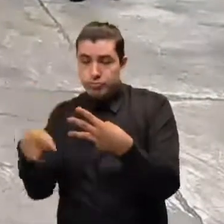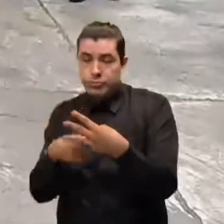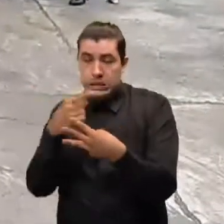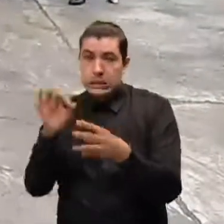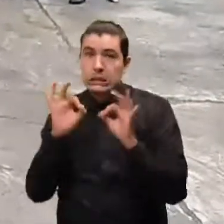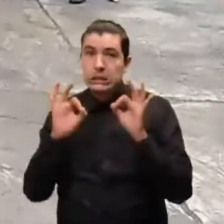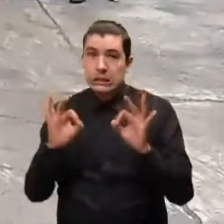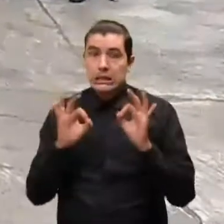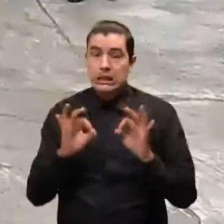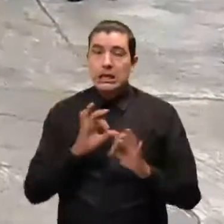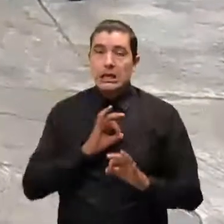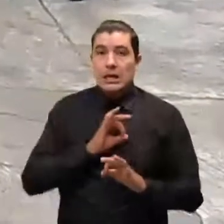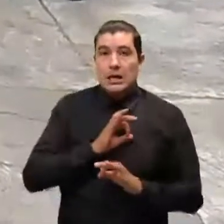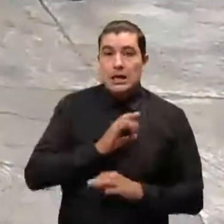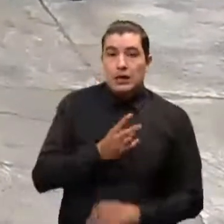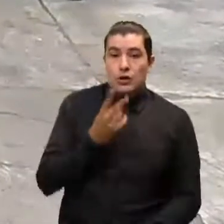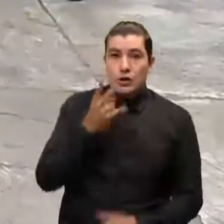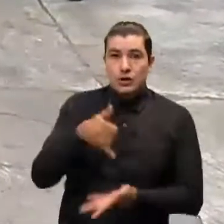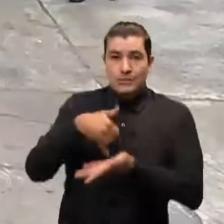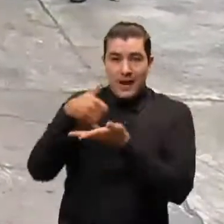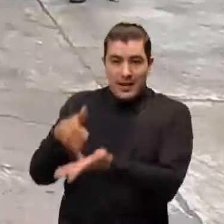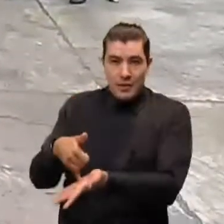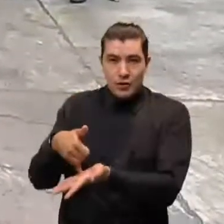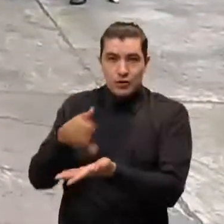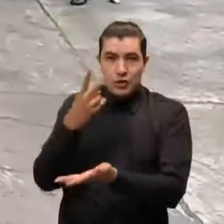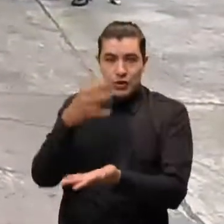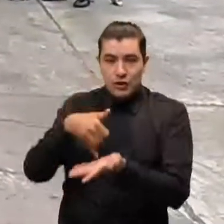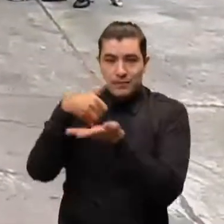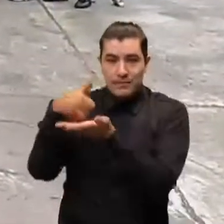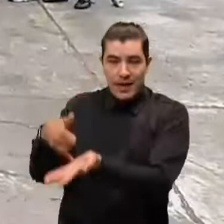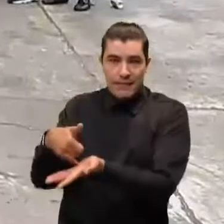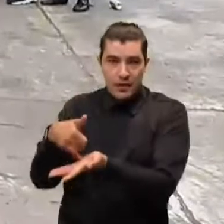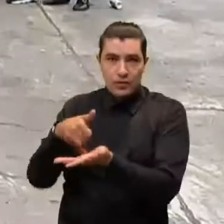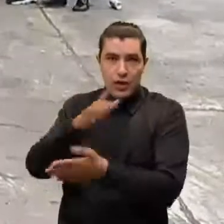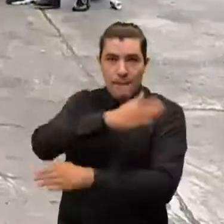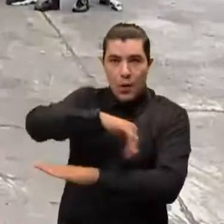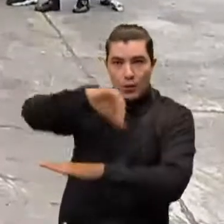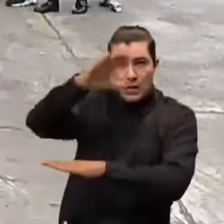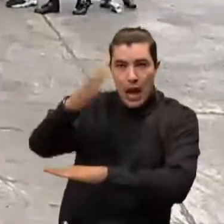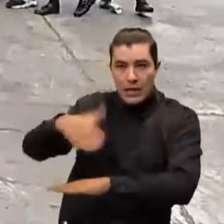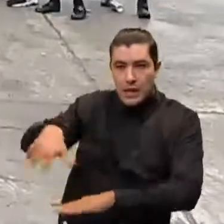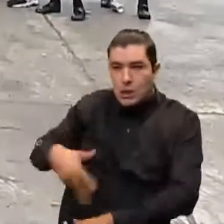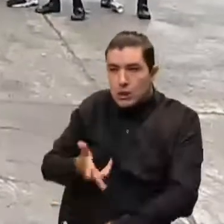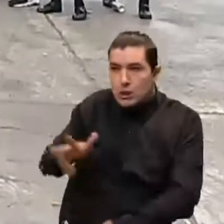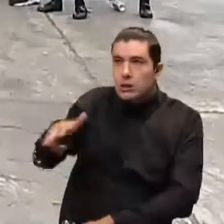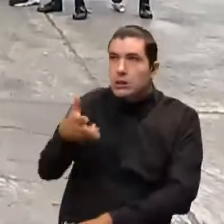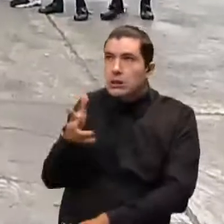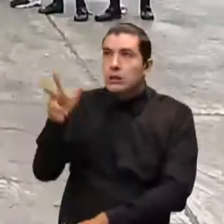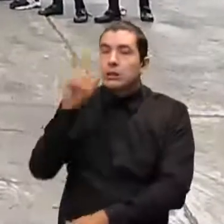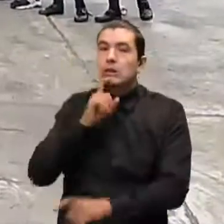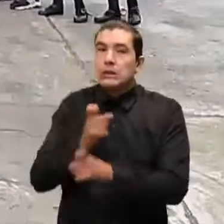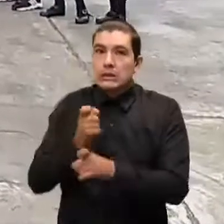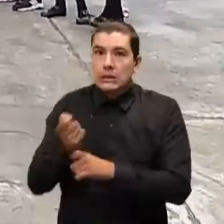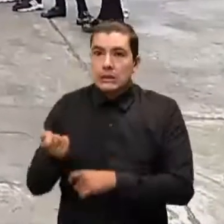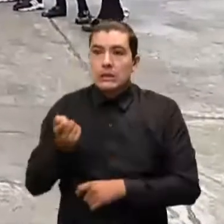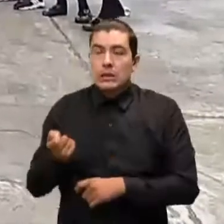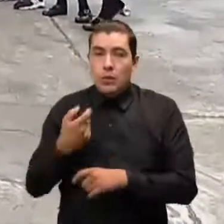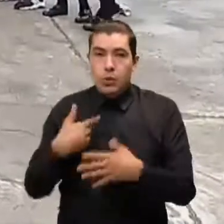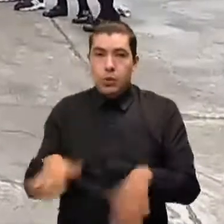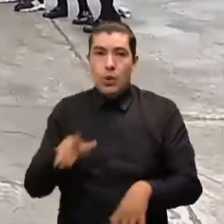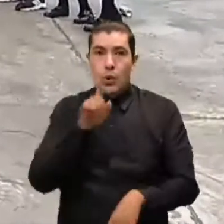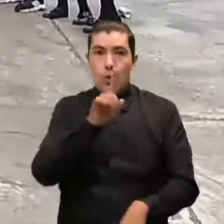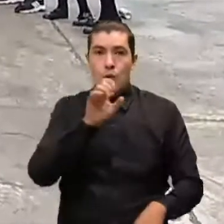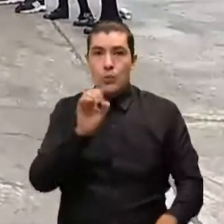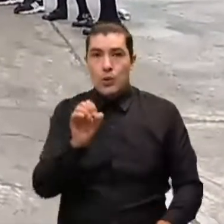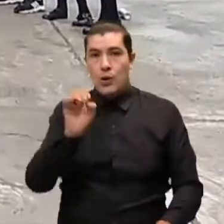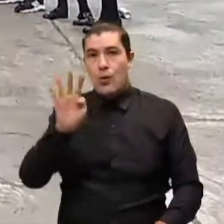uno de primera, dos de primera categoría mejor y uno fuera de categoría en la llegada. Una etapa que se corrió sobre